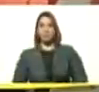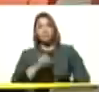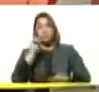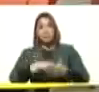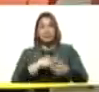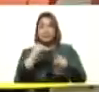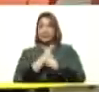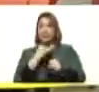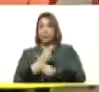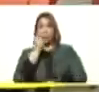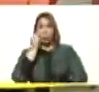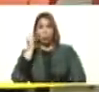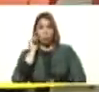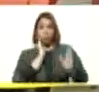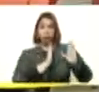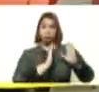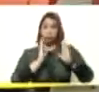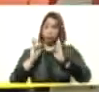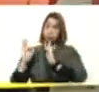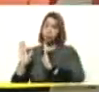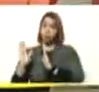obrera organizada,